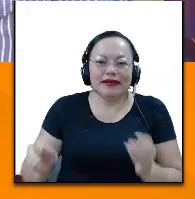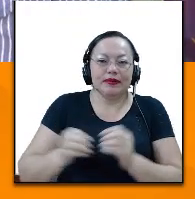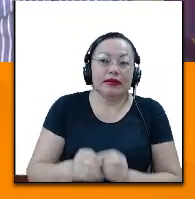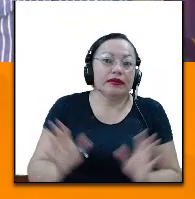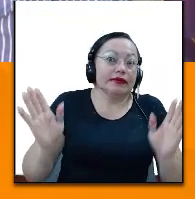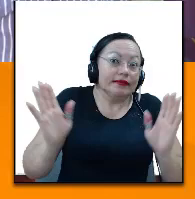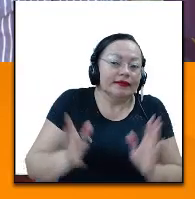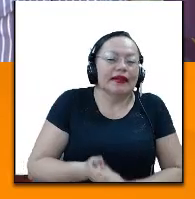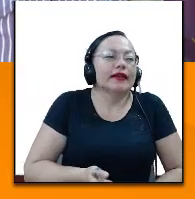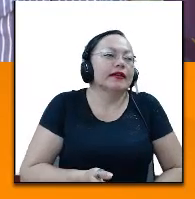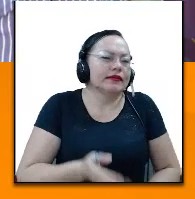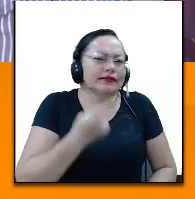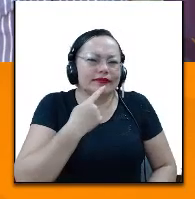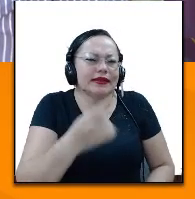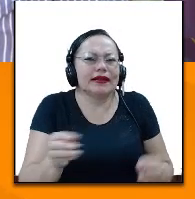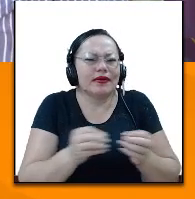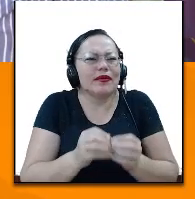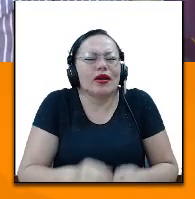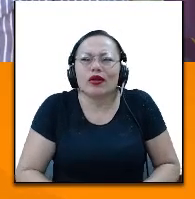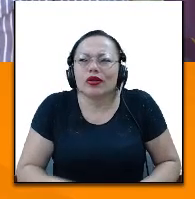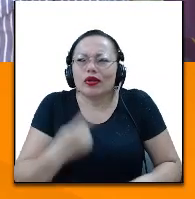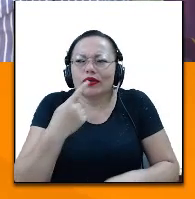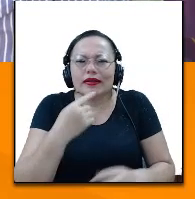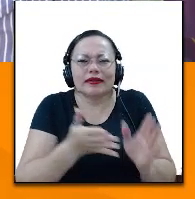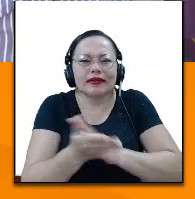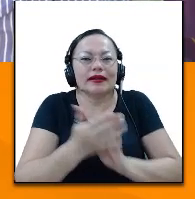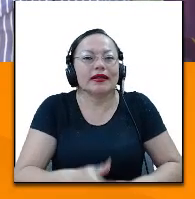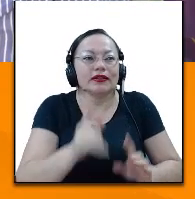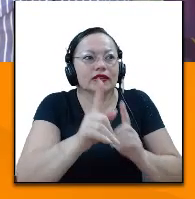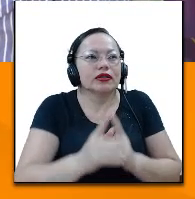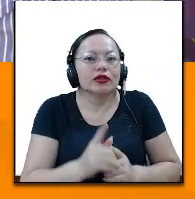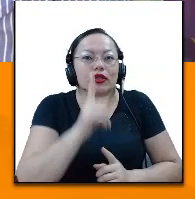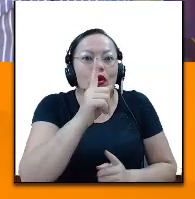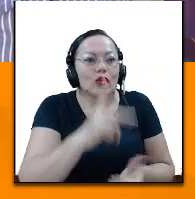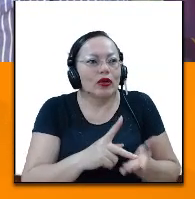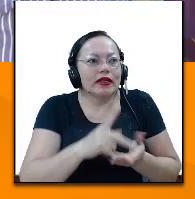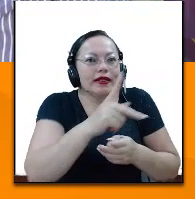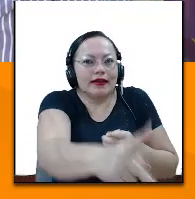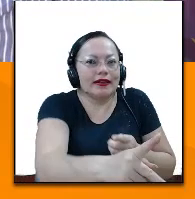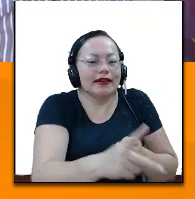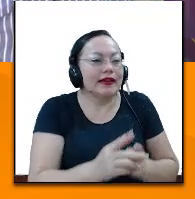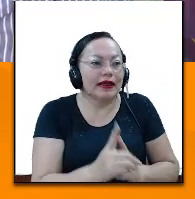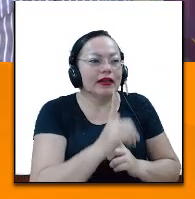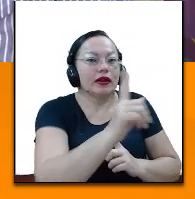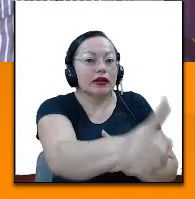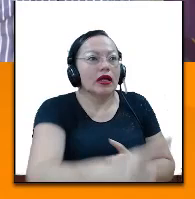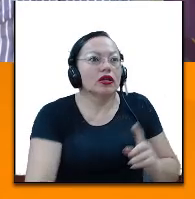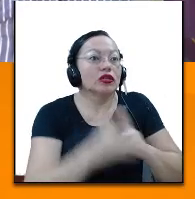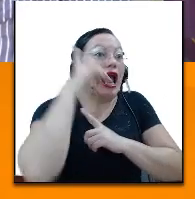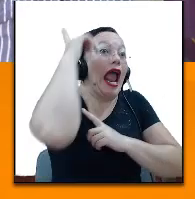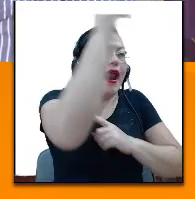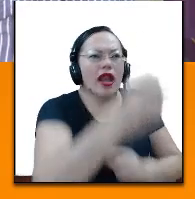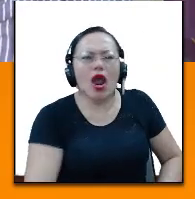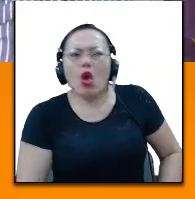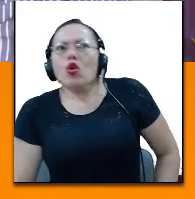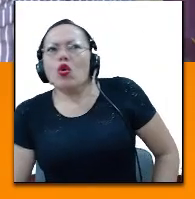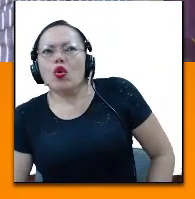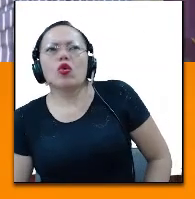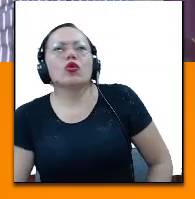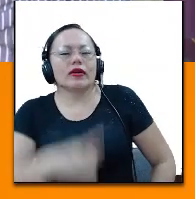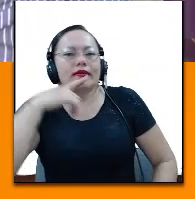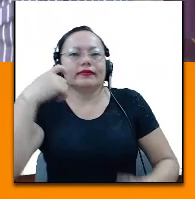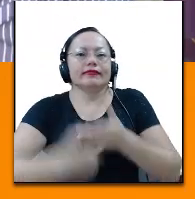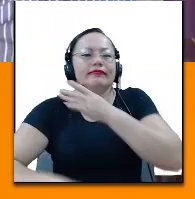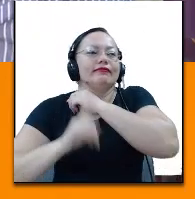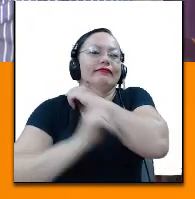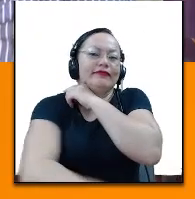Y vuelta al barrio únicamente porque si te sales del rango de 1 kilómetro, te pueden multar, entonces que no te van a coger por ahí en